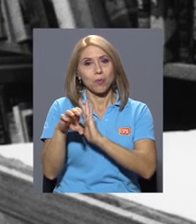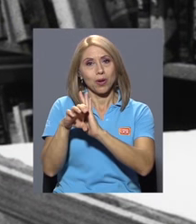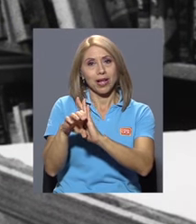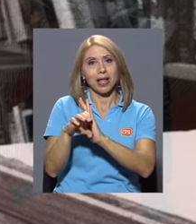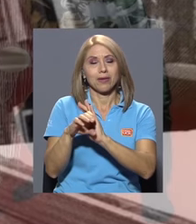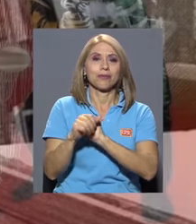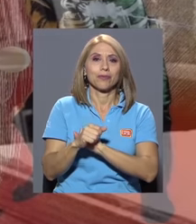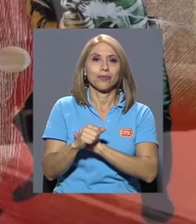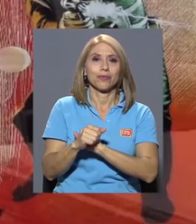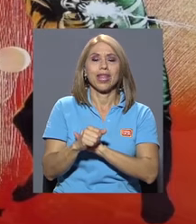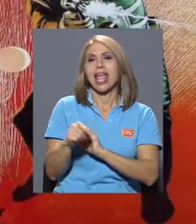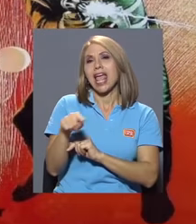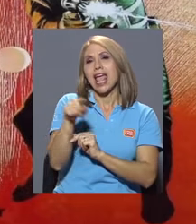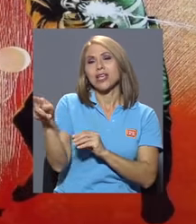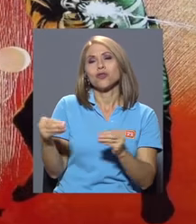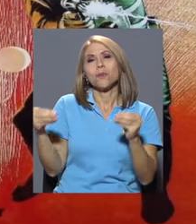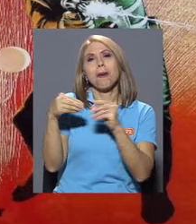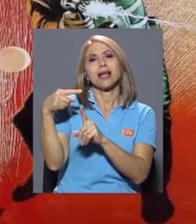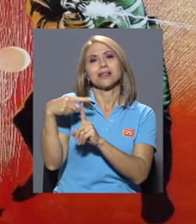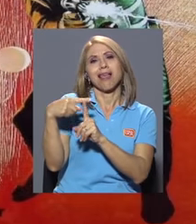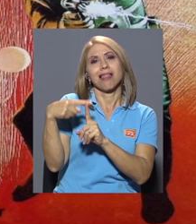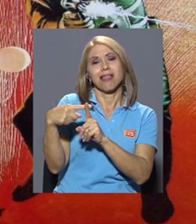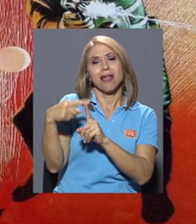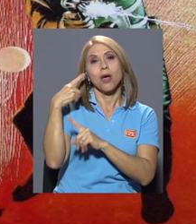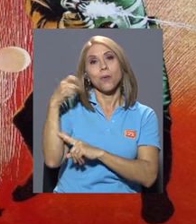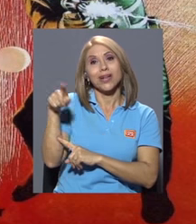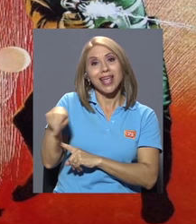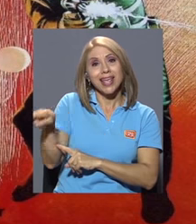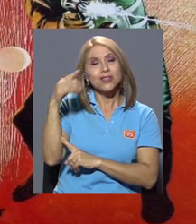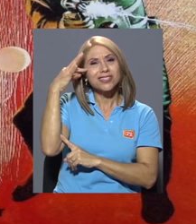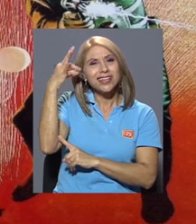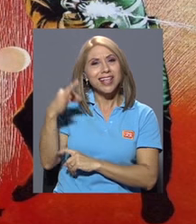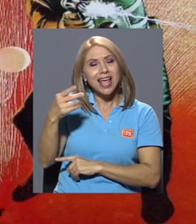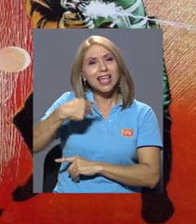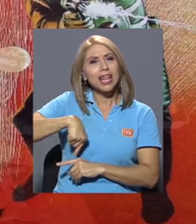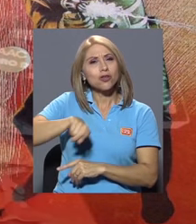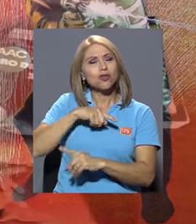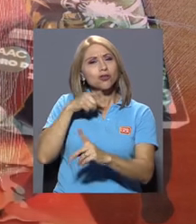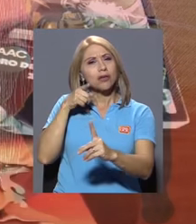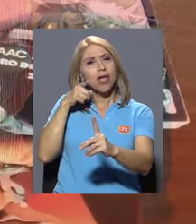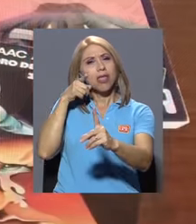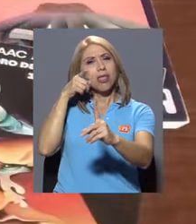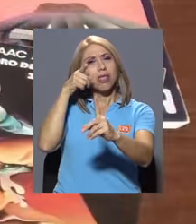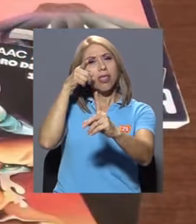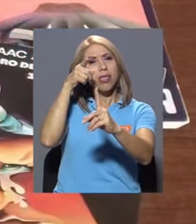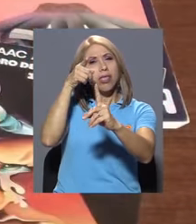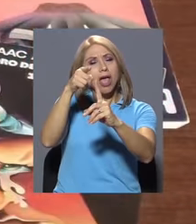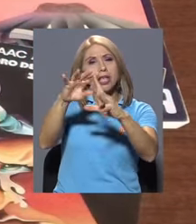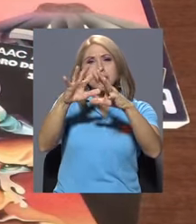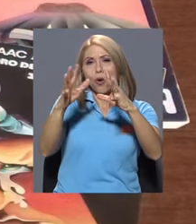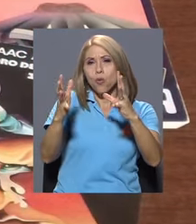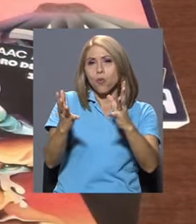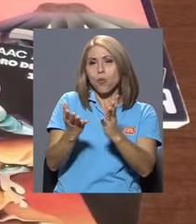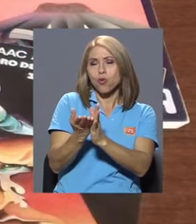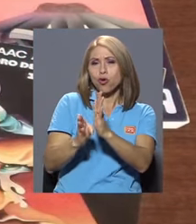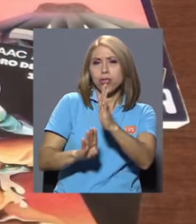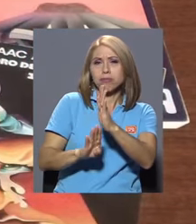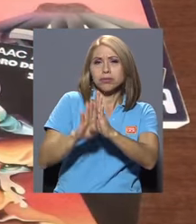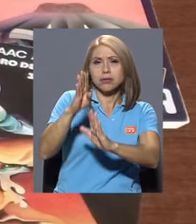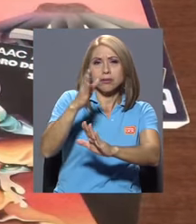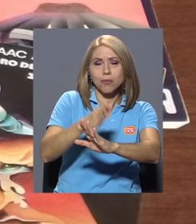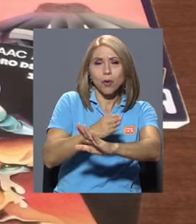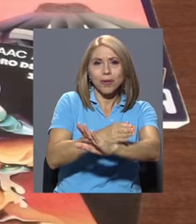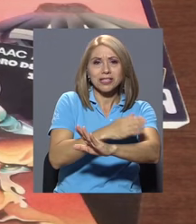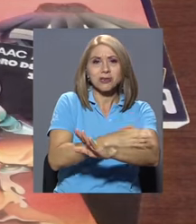Ellos tendían a ser más optimistas, porque ellos creían que íbamos hacia un mundo de gran progreso.